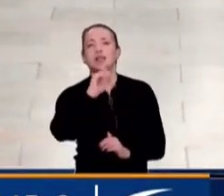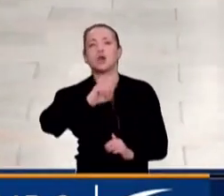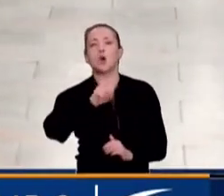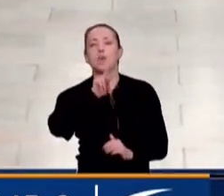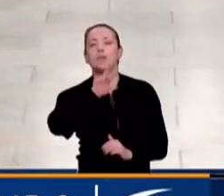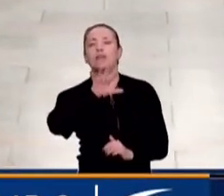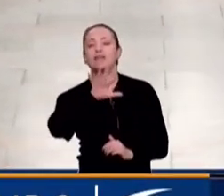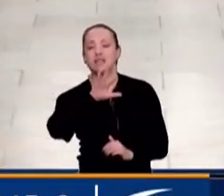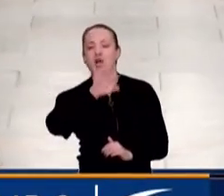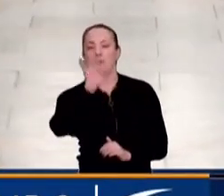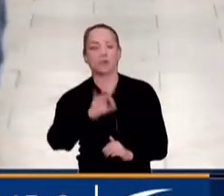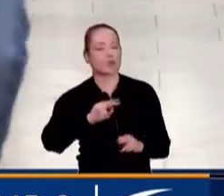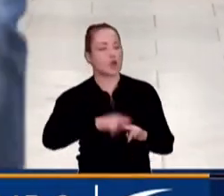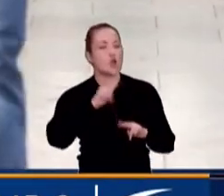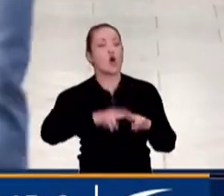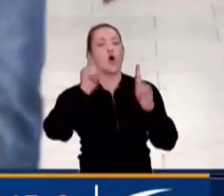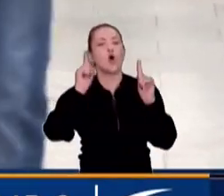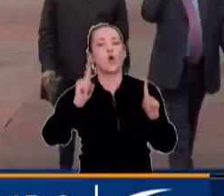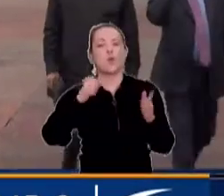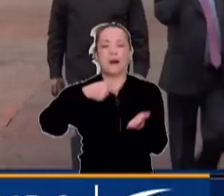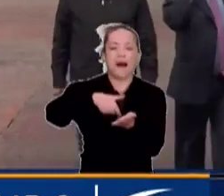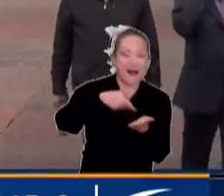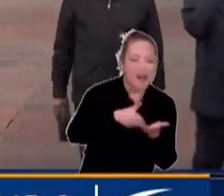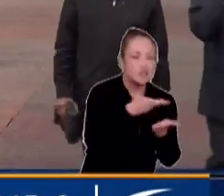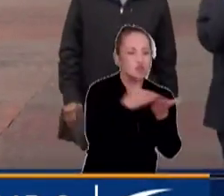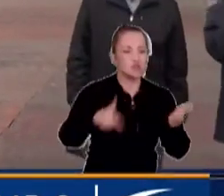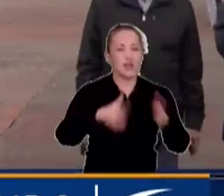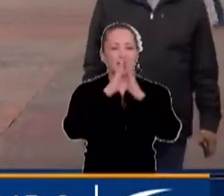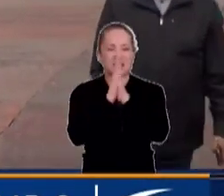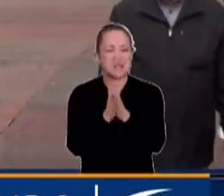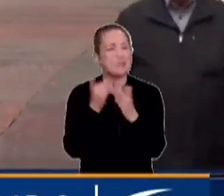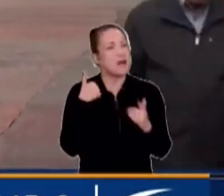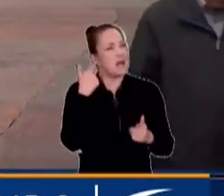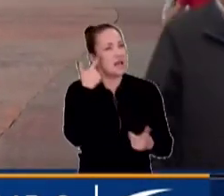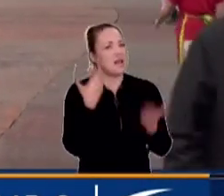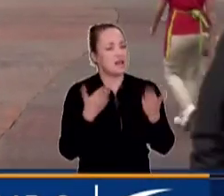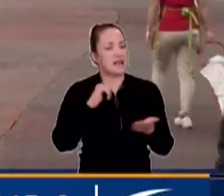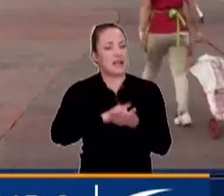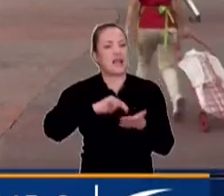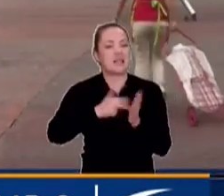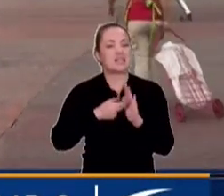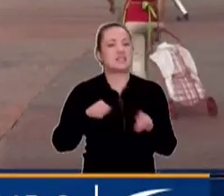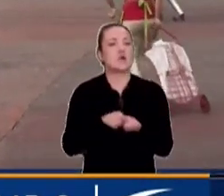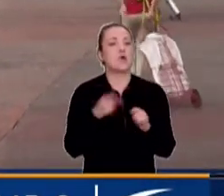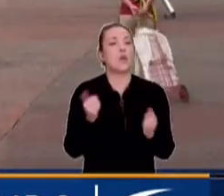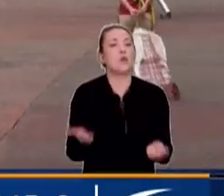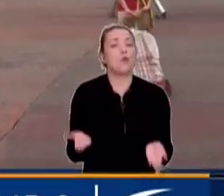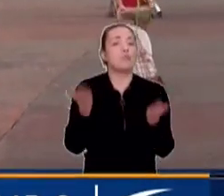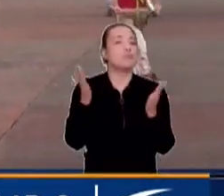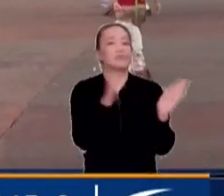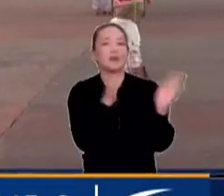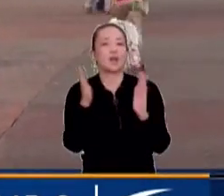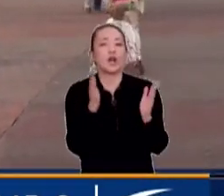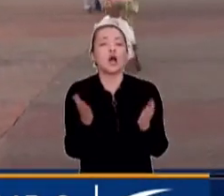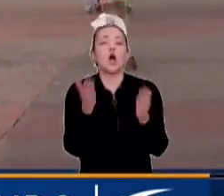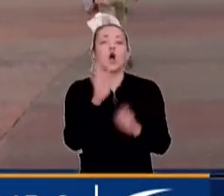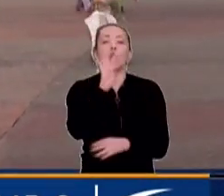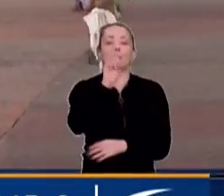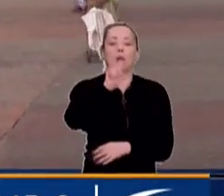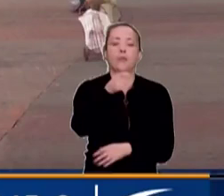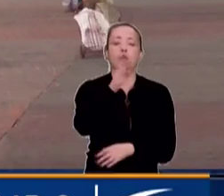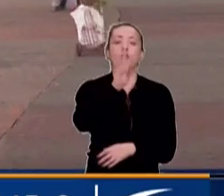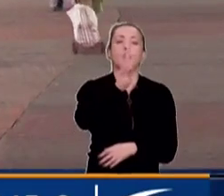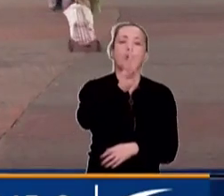que es normal por los gastos de diciembre, y creo que vamos a estar en una inflación entre un 9.8 y